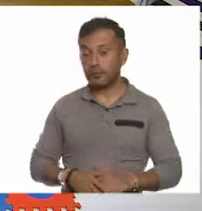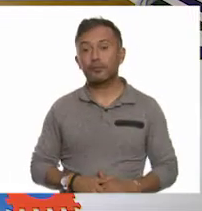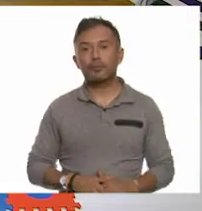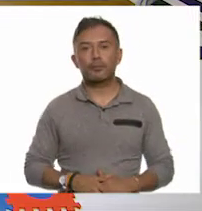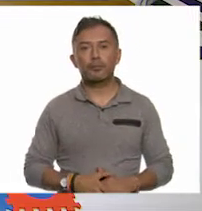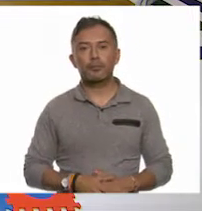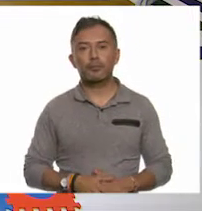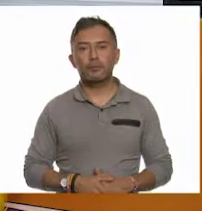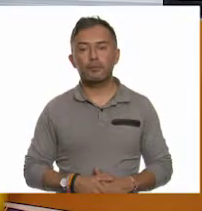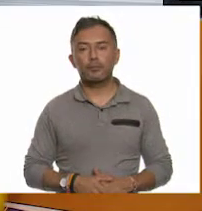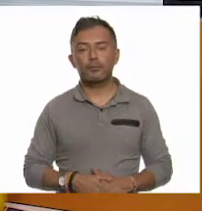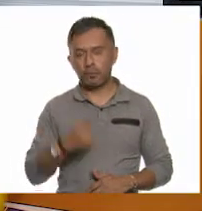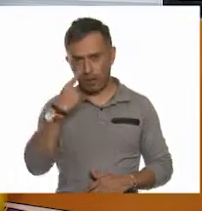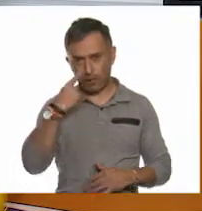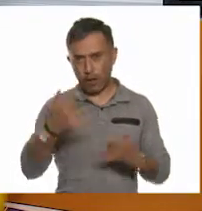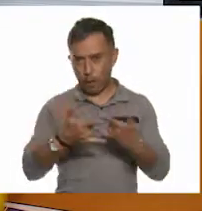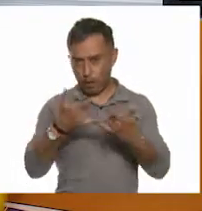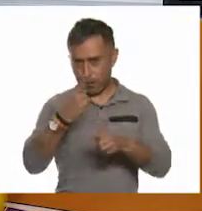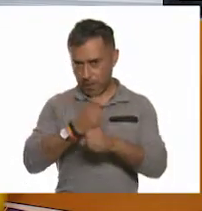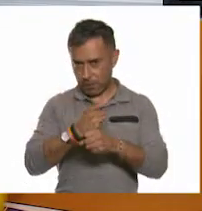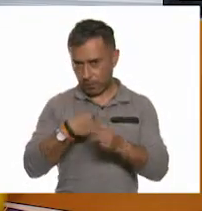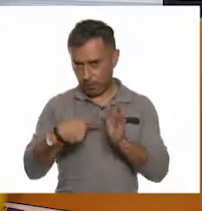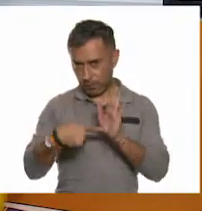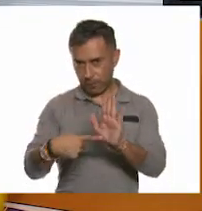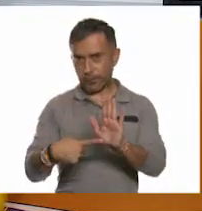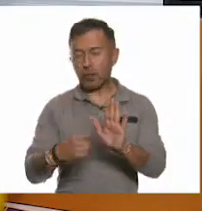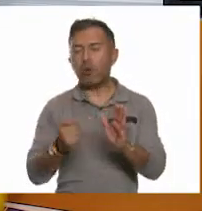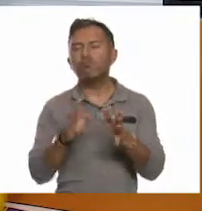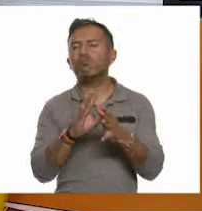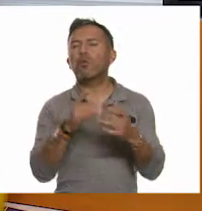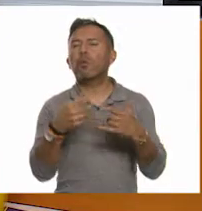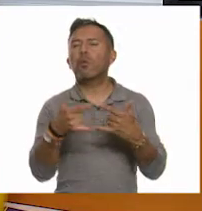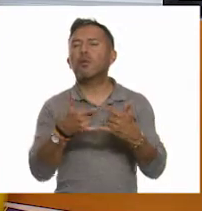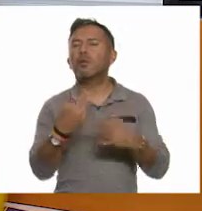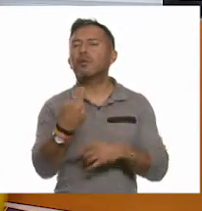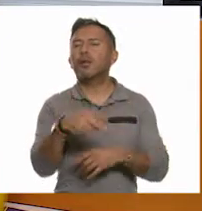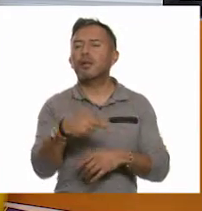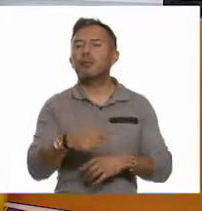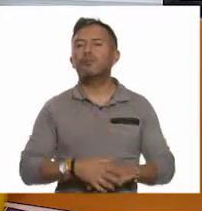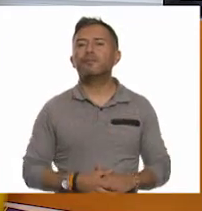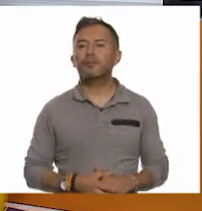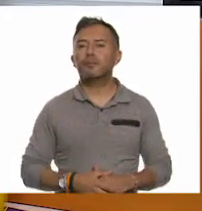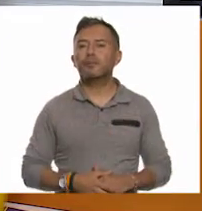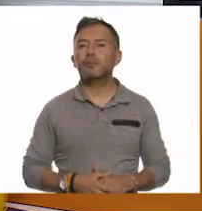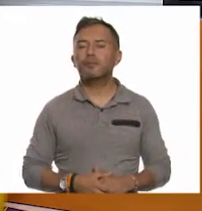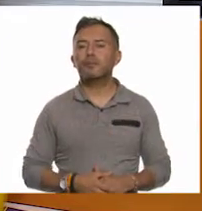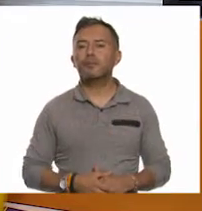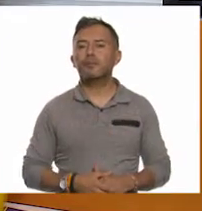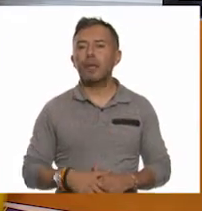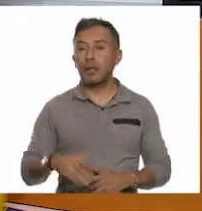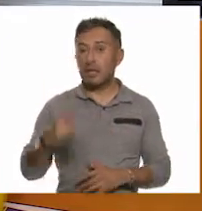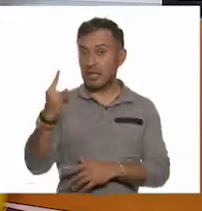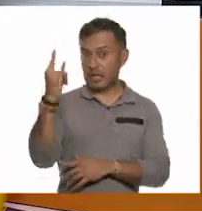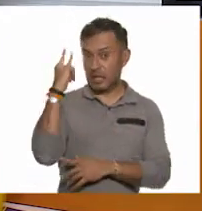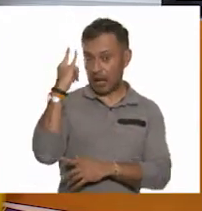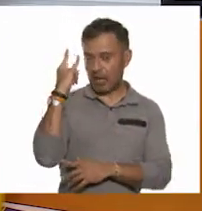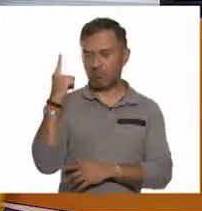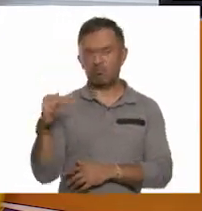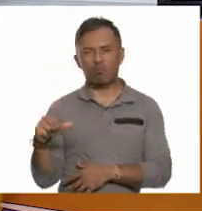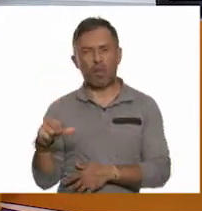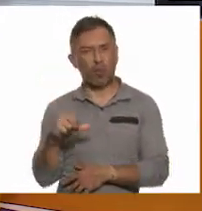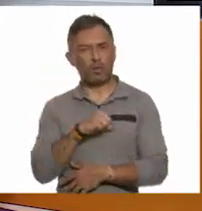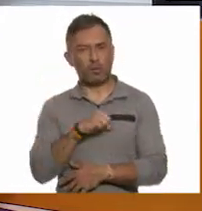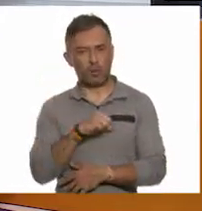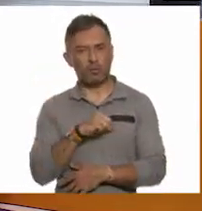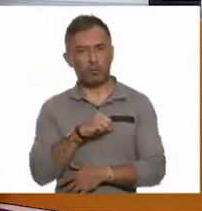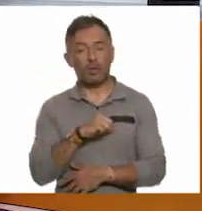miren, les voy a presentar el cuento primero, es decir, les voy a decir cómo se llama. El cuento se llama El gigante egoísta y